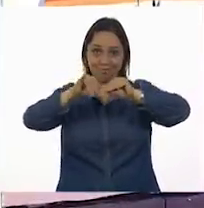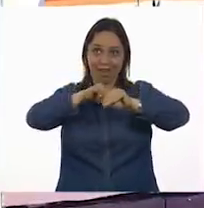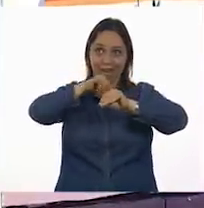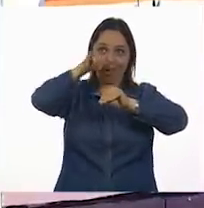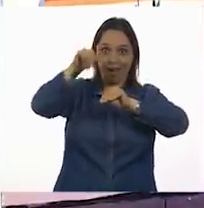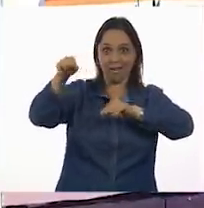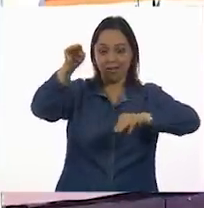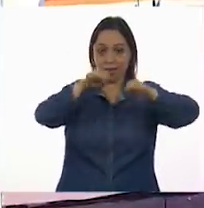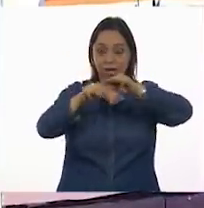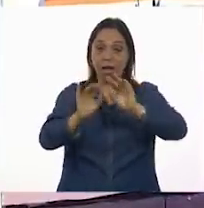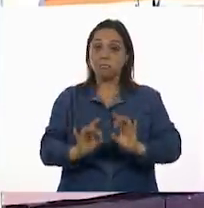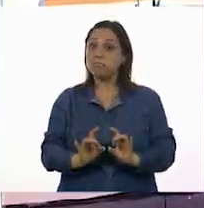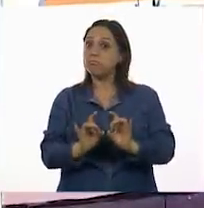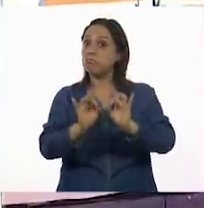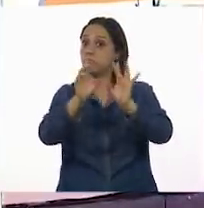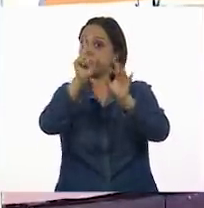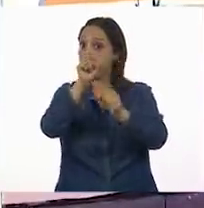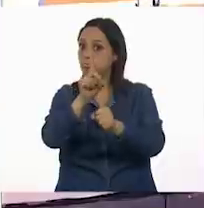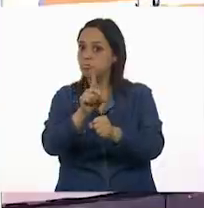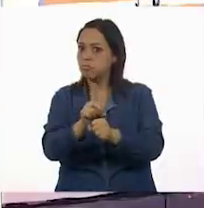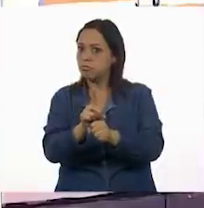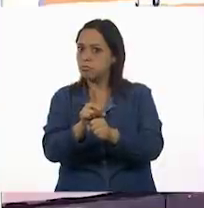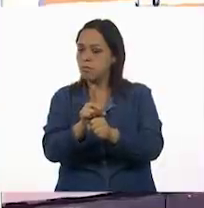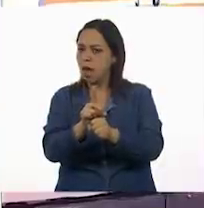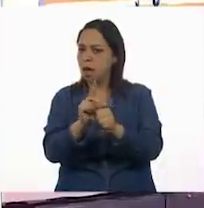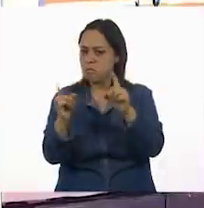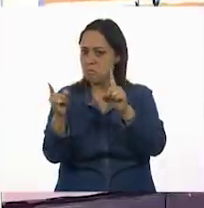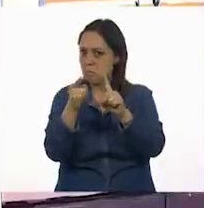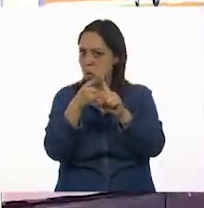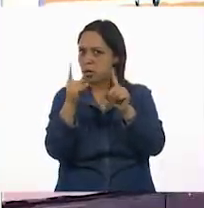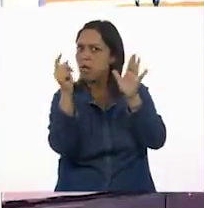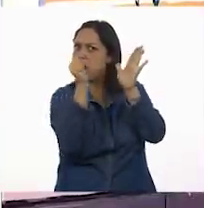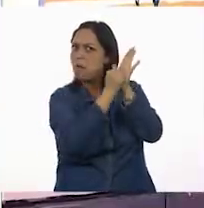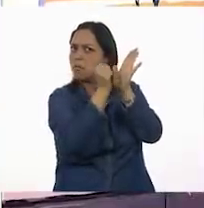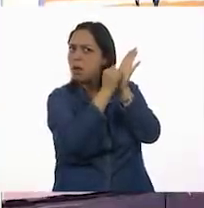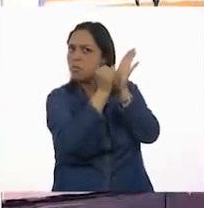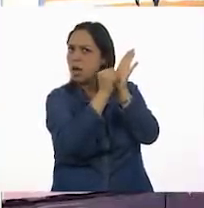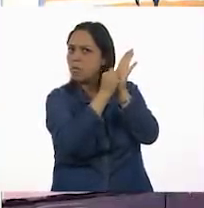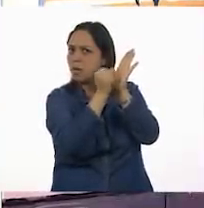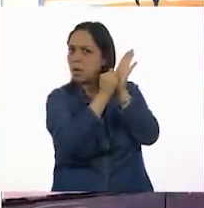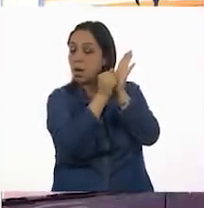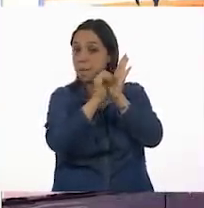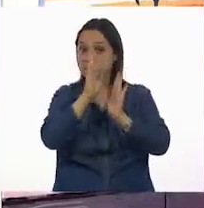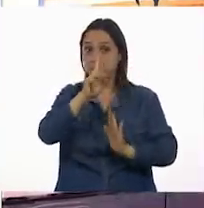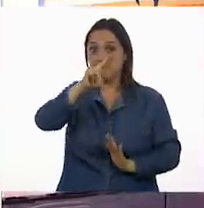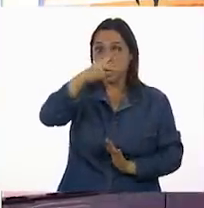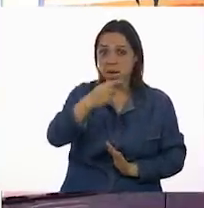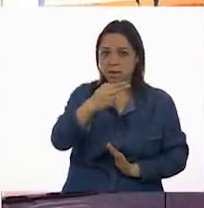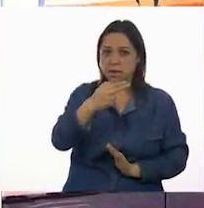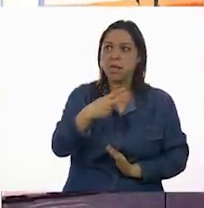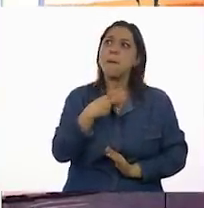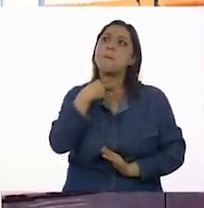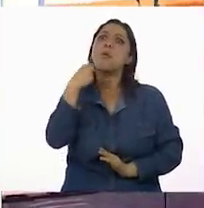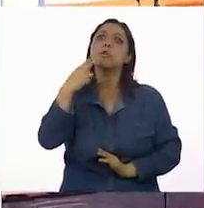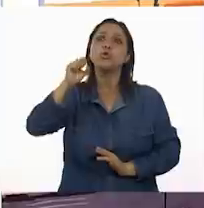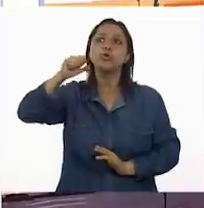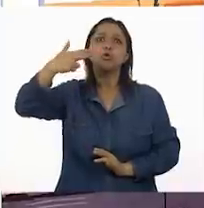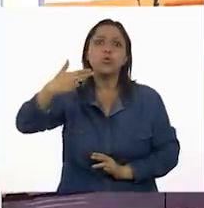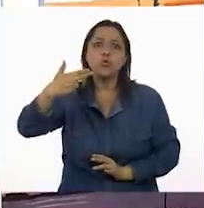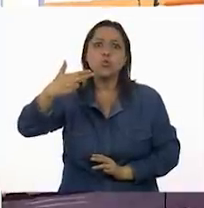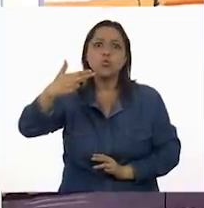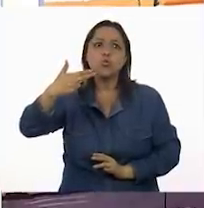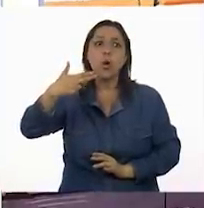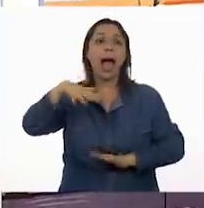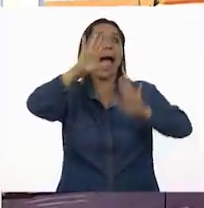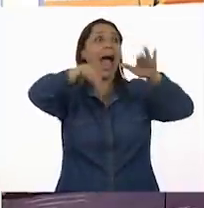Un día, alguien llama a la puerta. ¡Bert, oye la voz de Shu!